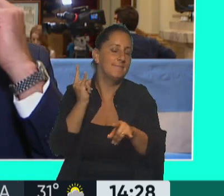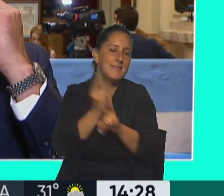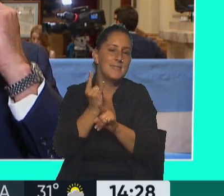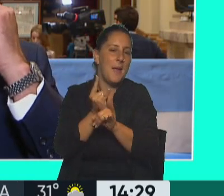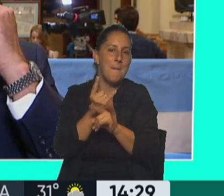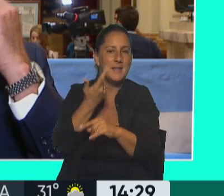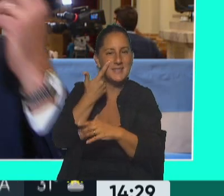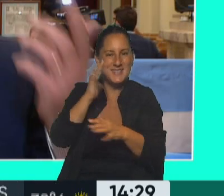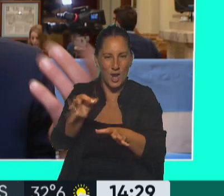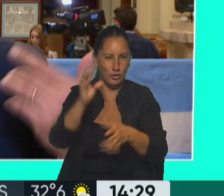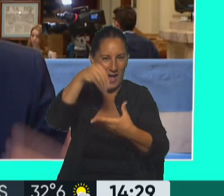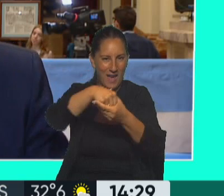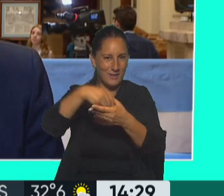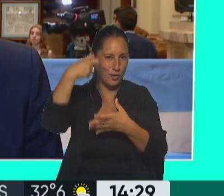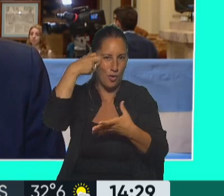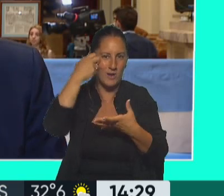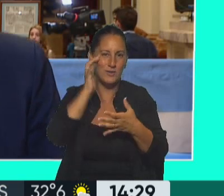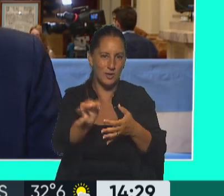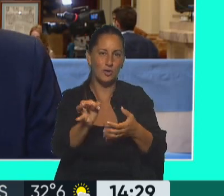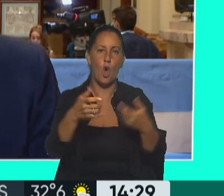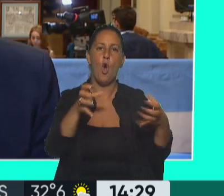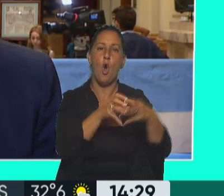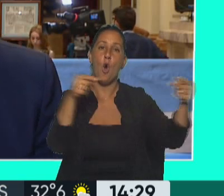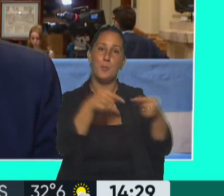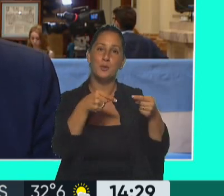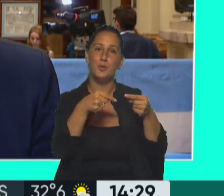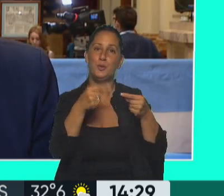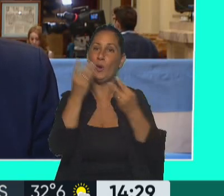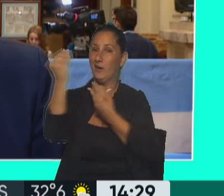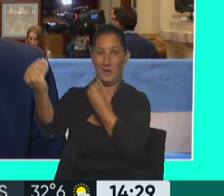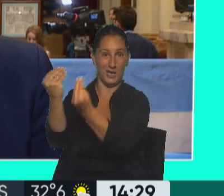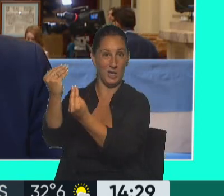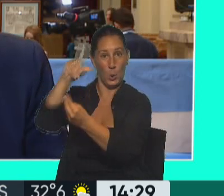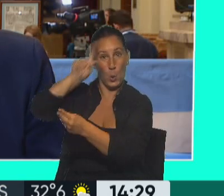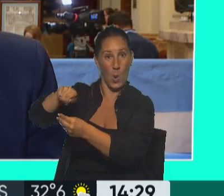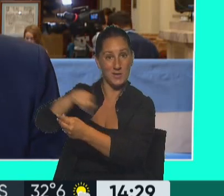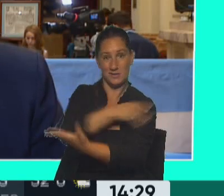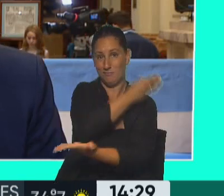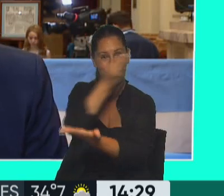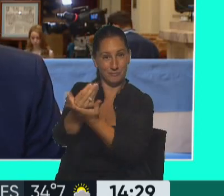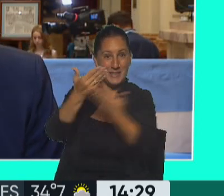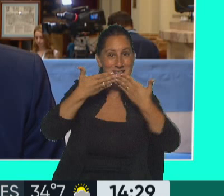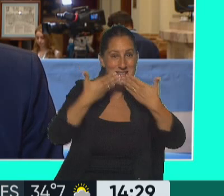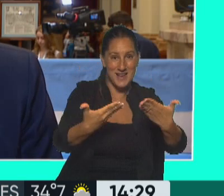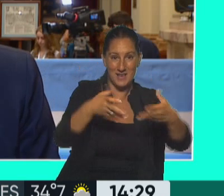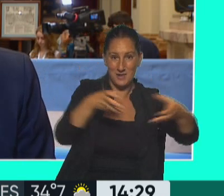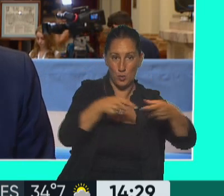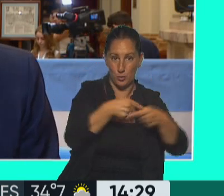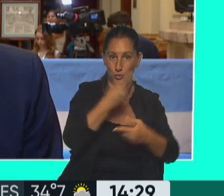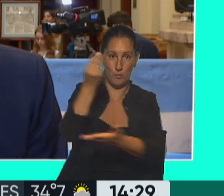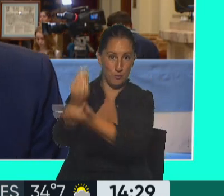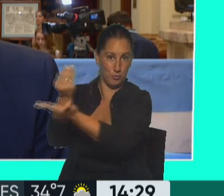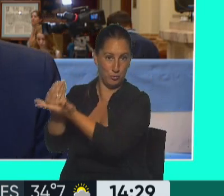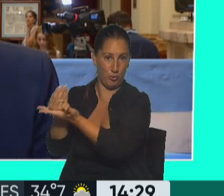volvieron a mostrar en el recinto la oposición y estos jueces que fueron designados por ellos. A ver, la Constitución es clara, hay dos